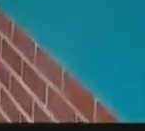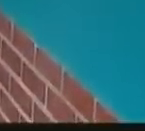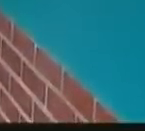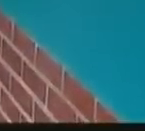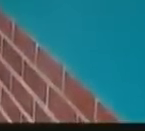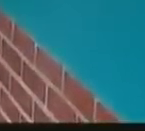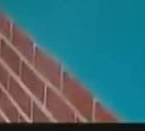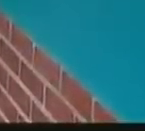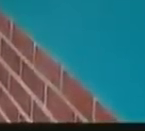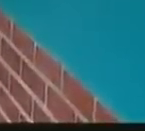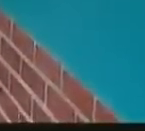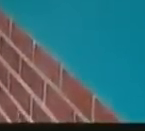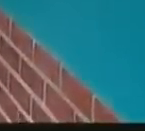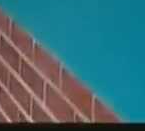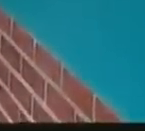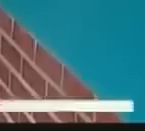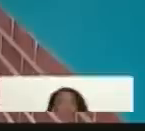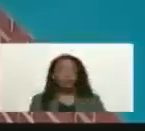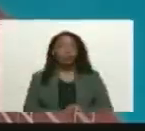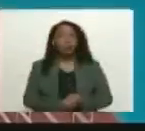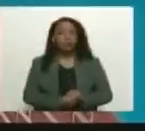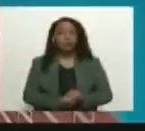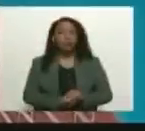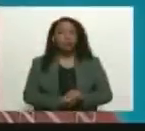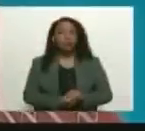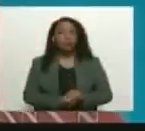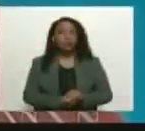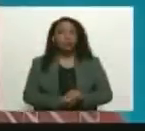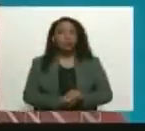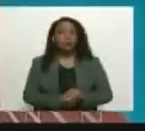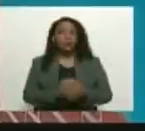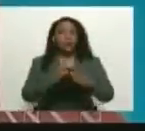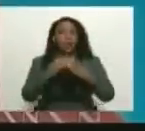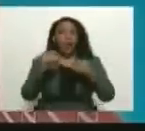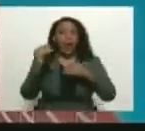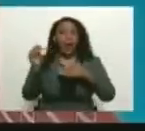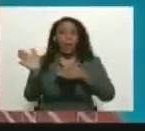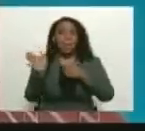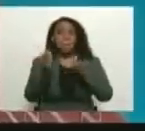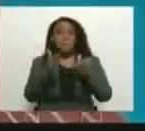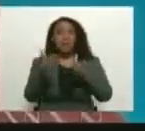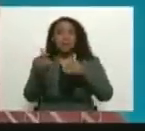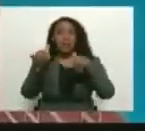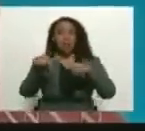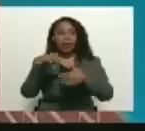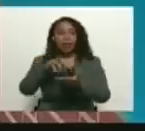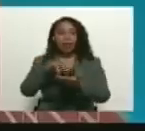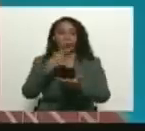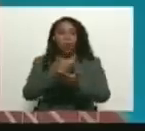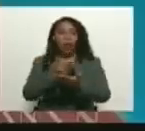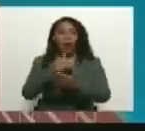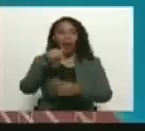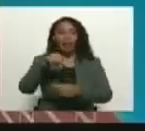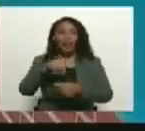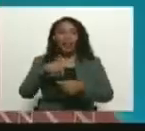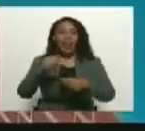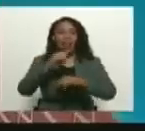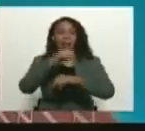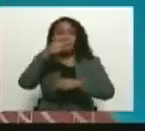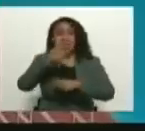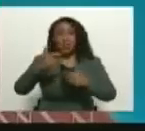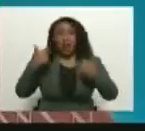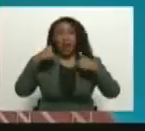con alegría, con entusiasmo, con el pueblo del sector Brisas del aeropuerto. Esta gente está